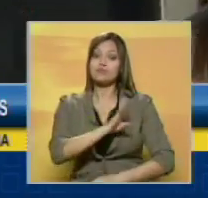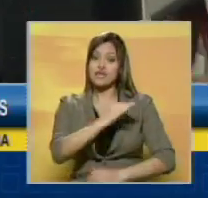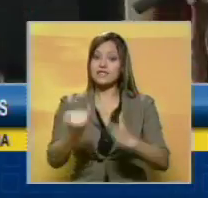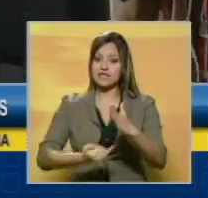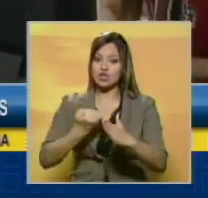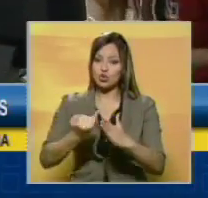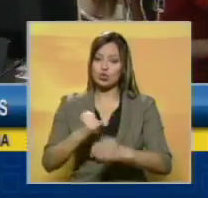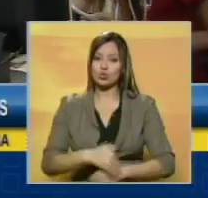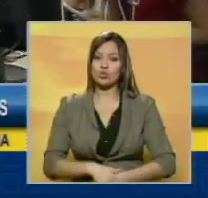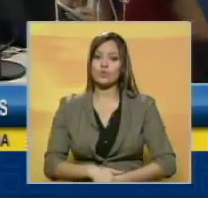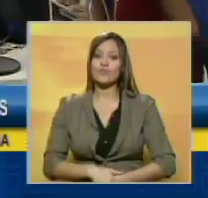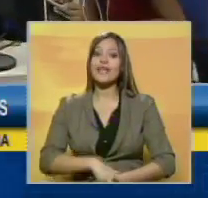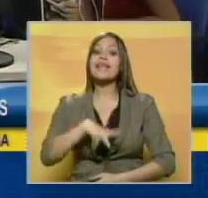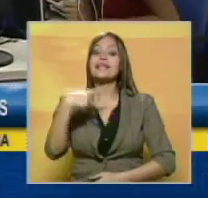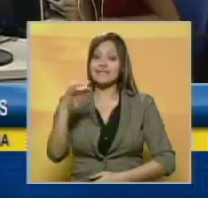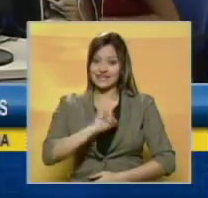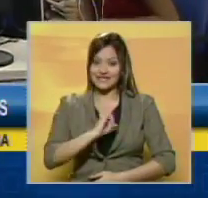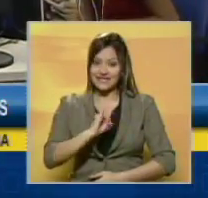institución,